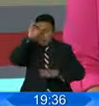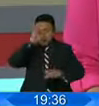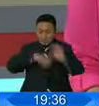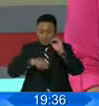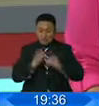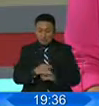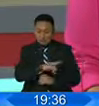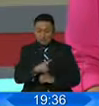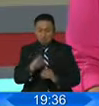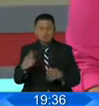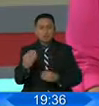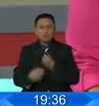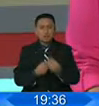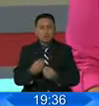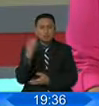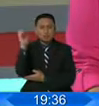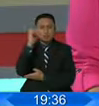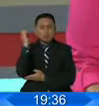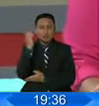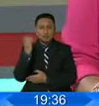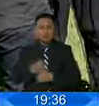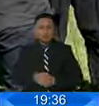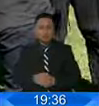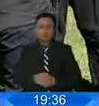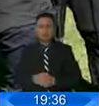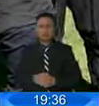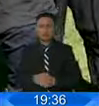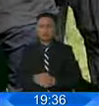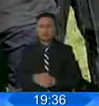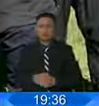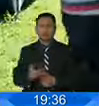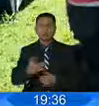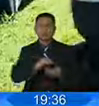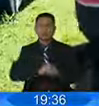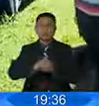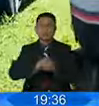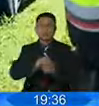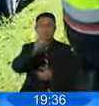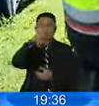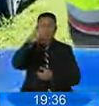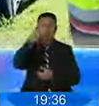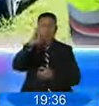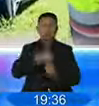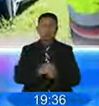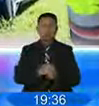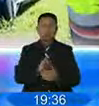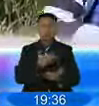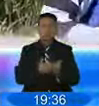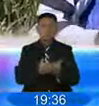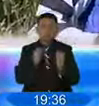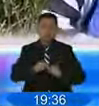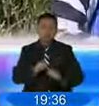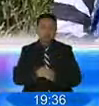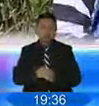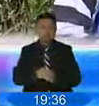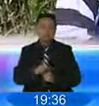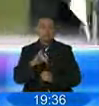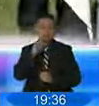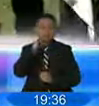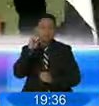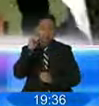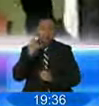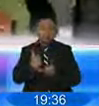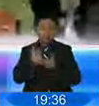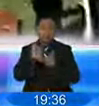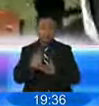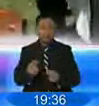ante emergencias a través de los juegos. Solidarios 2017 es una propuesta que busca generar destrezas en primeros auxilios